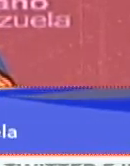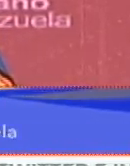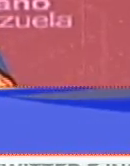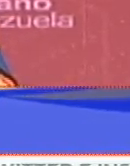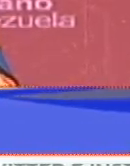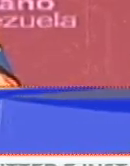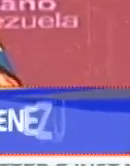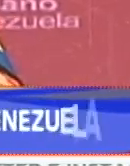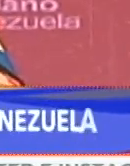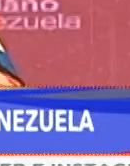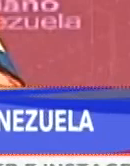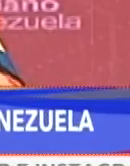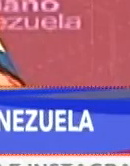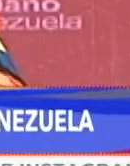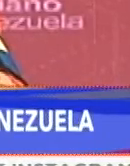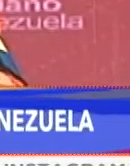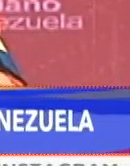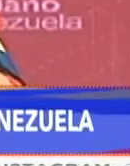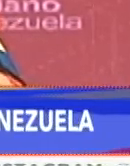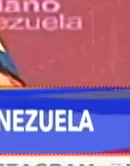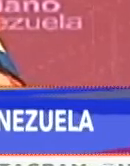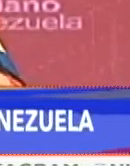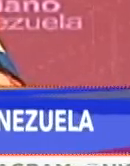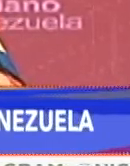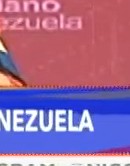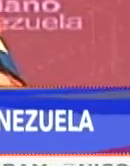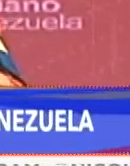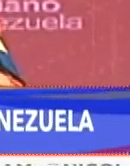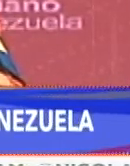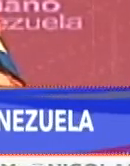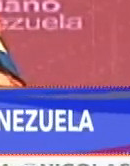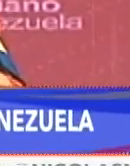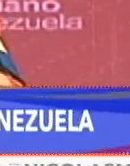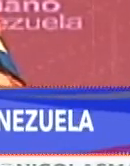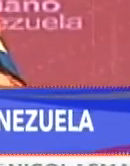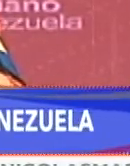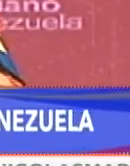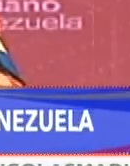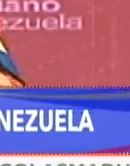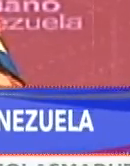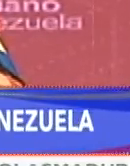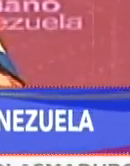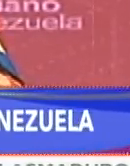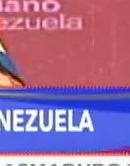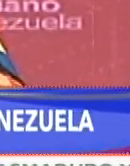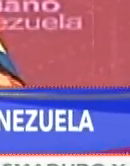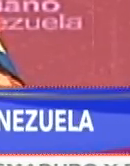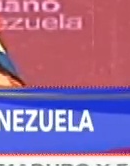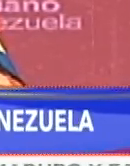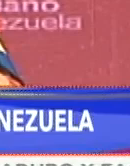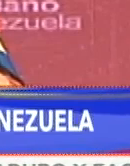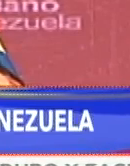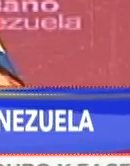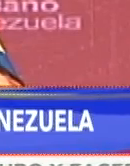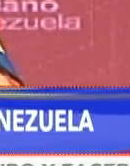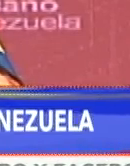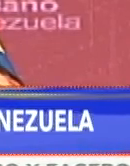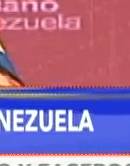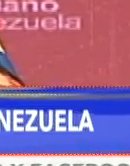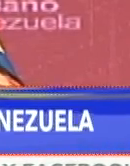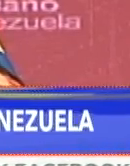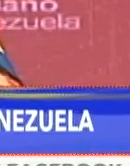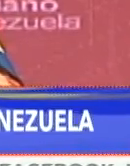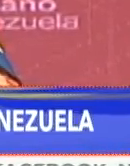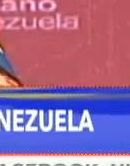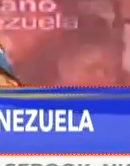Venezuela fue creado en el año 2017, luego de aquella convocatoria que usted nos hiciera de pasar